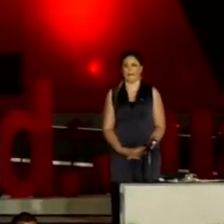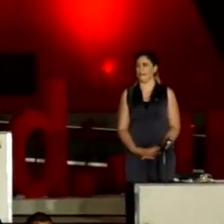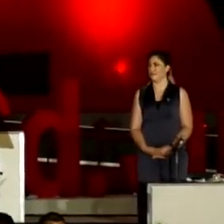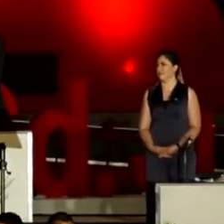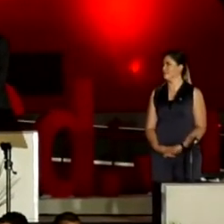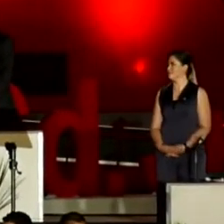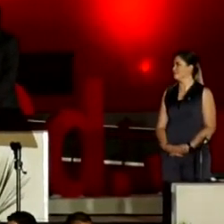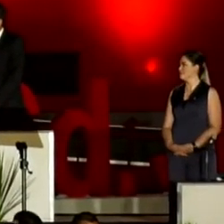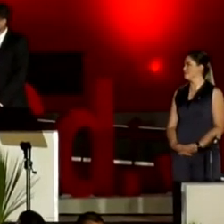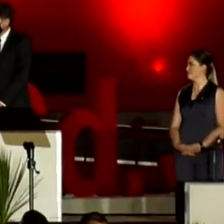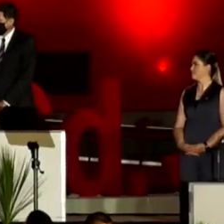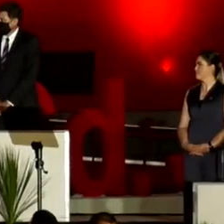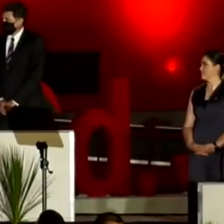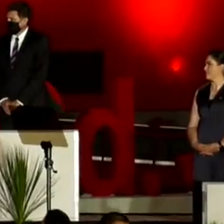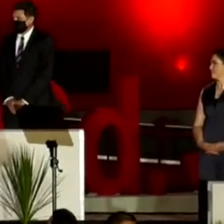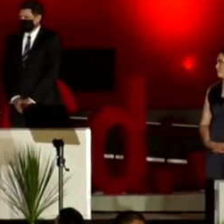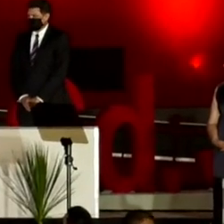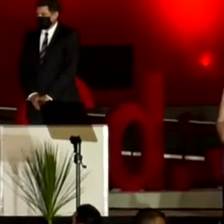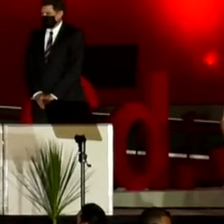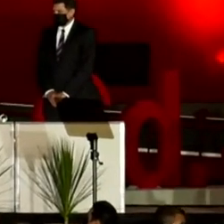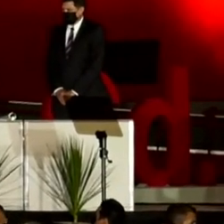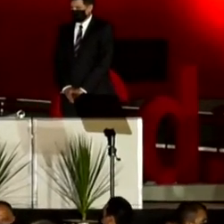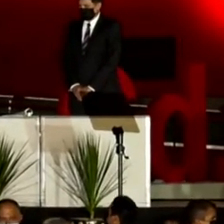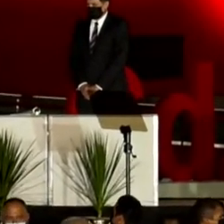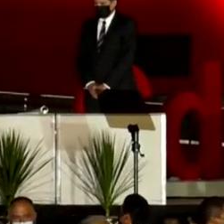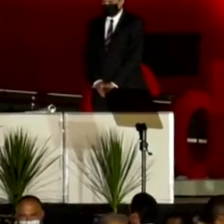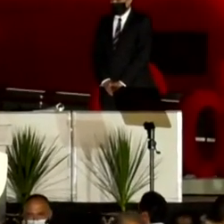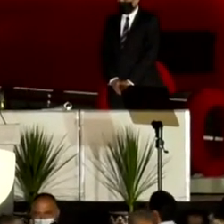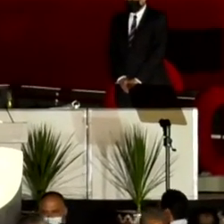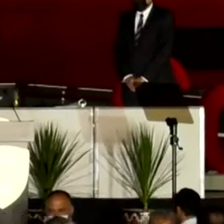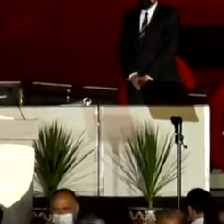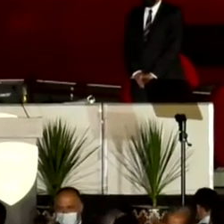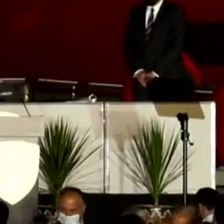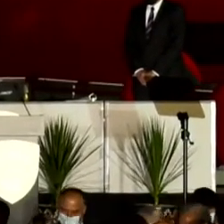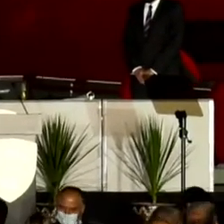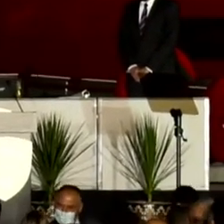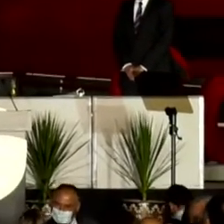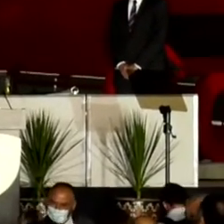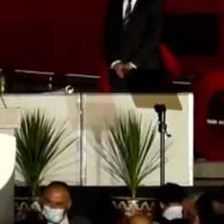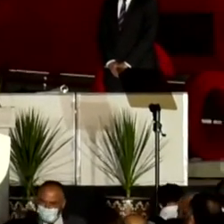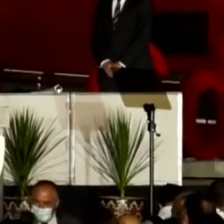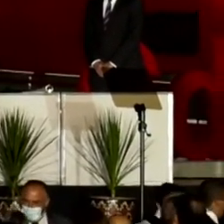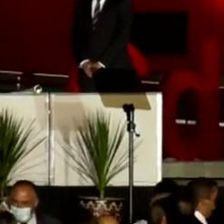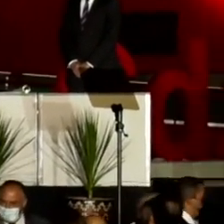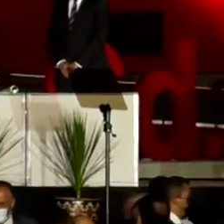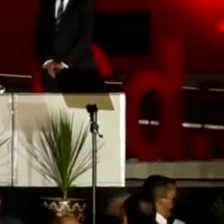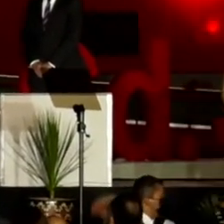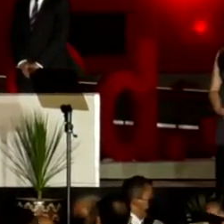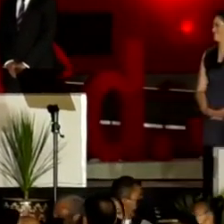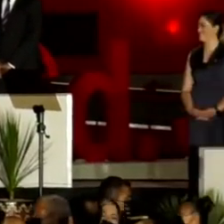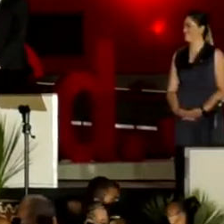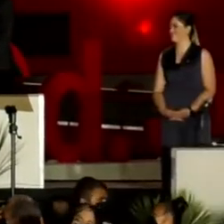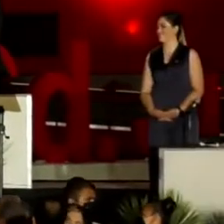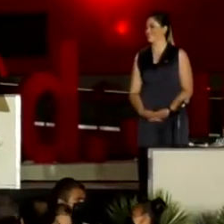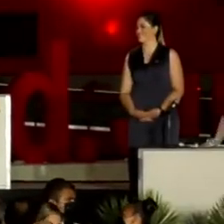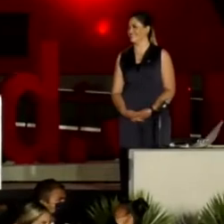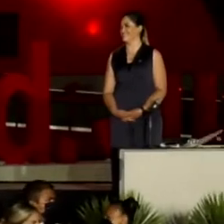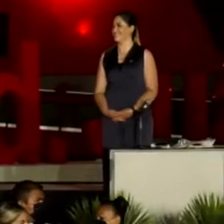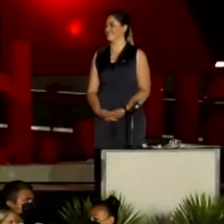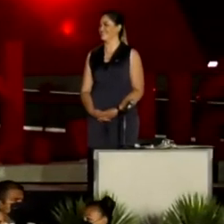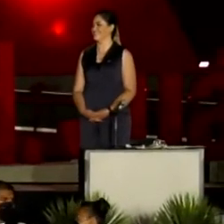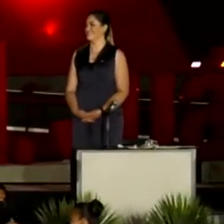nueva responsabilidad que hoy abre nuevos horizontes a Chihuahua, esperanza,